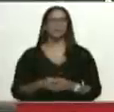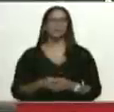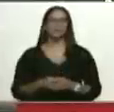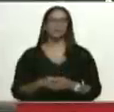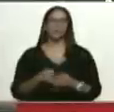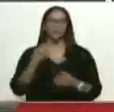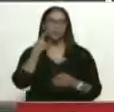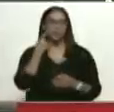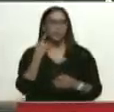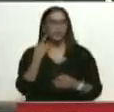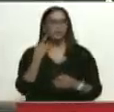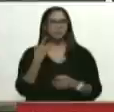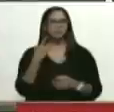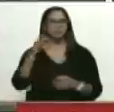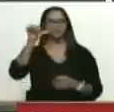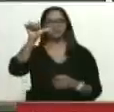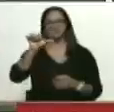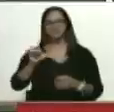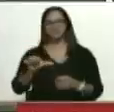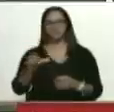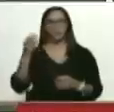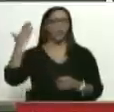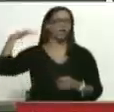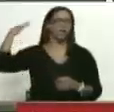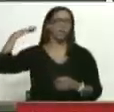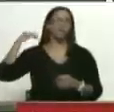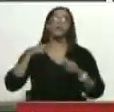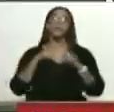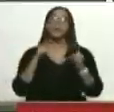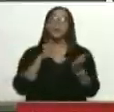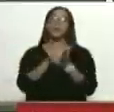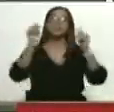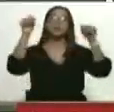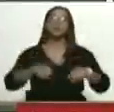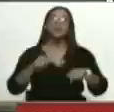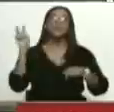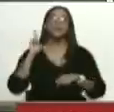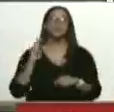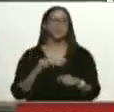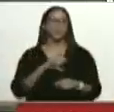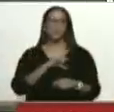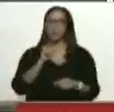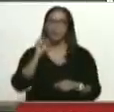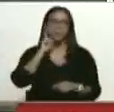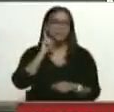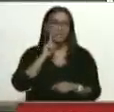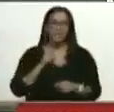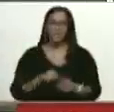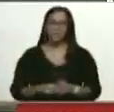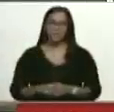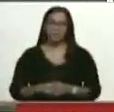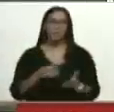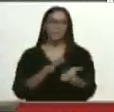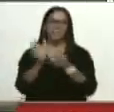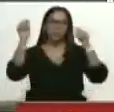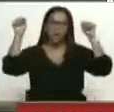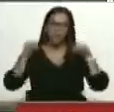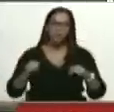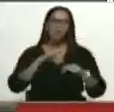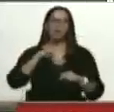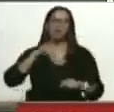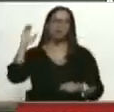uno lo ve ya como algo lejano, pero eso ocurrió aquí. Eso no es mentira. Ocurrió aquí en nuestro país,